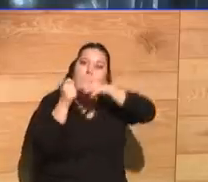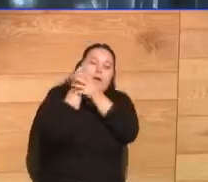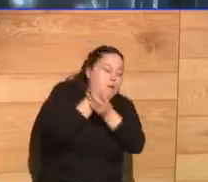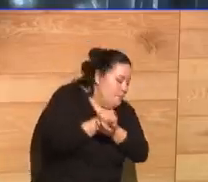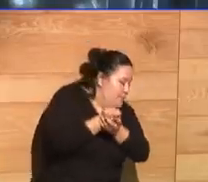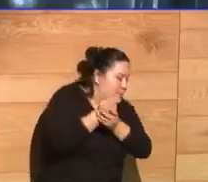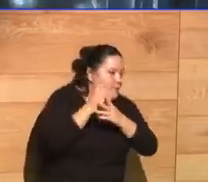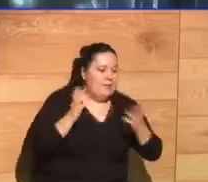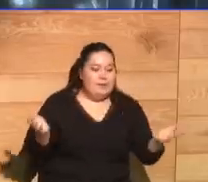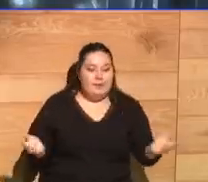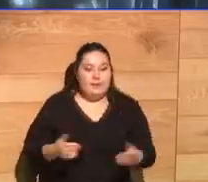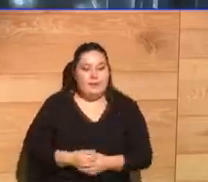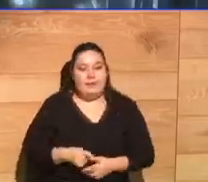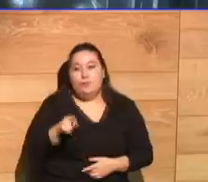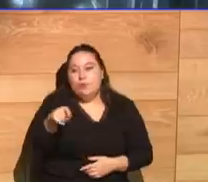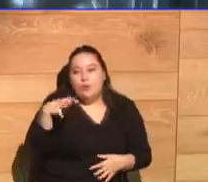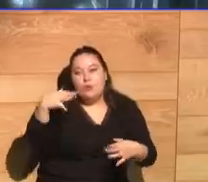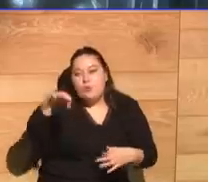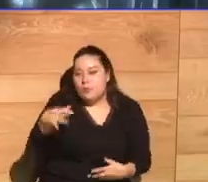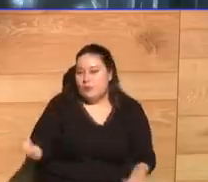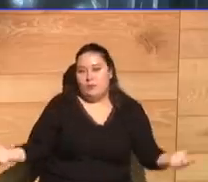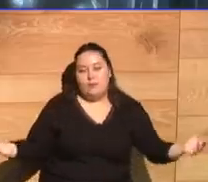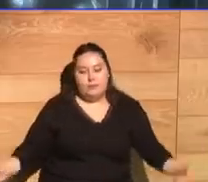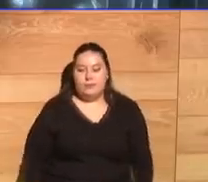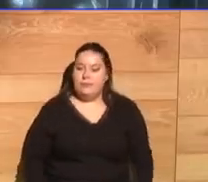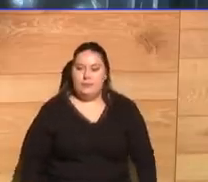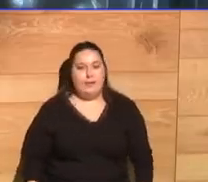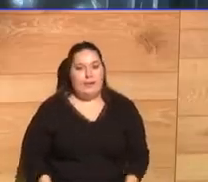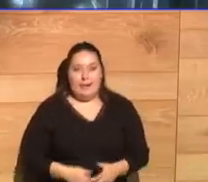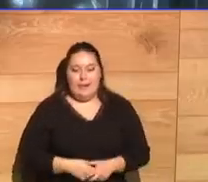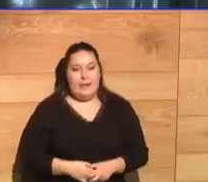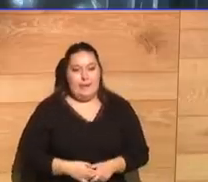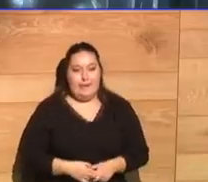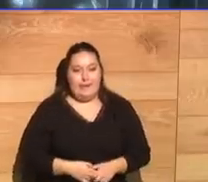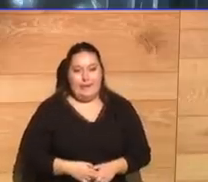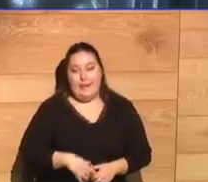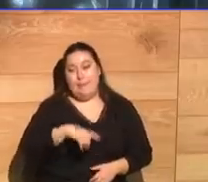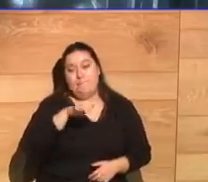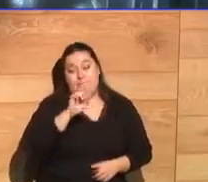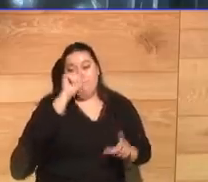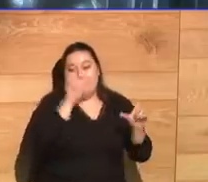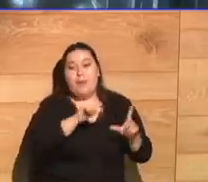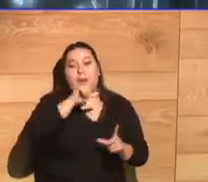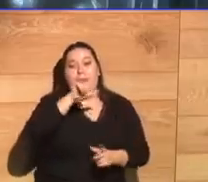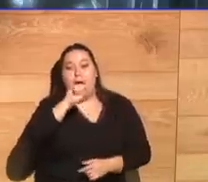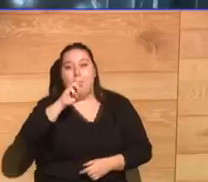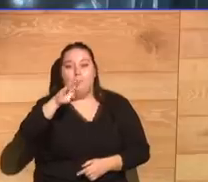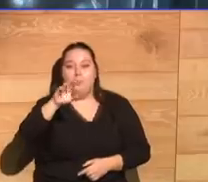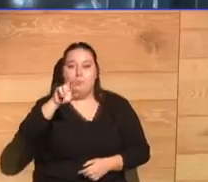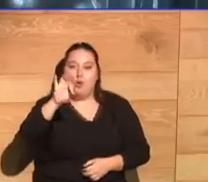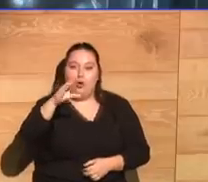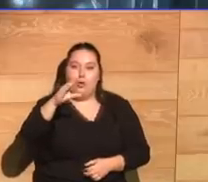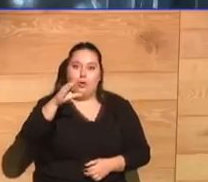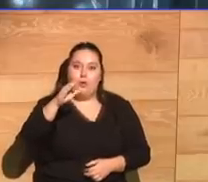salpique. Y el único tú, Juan. En la profecía con nuestro querido Donner, y la